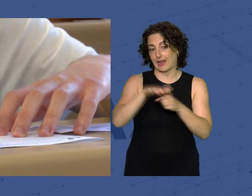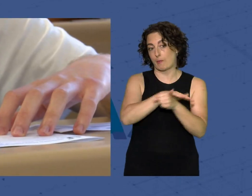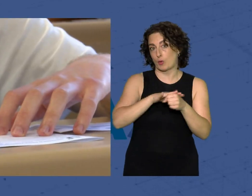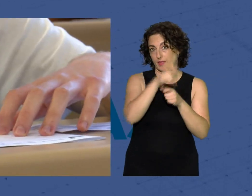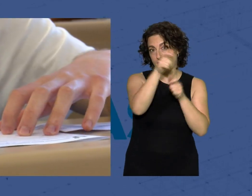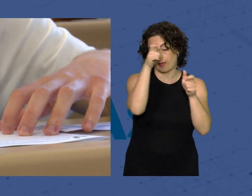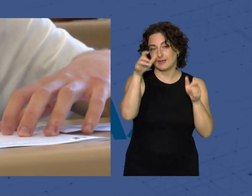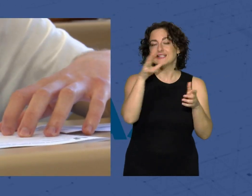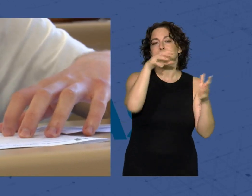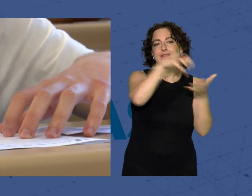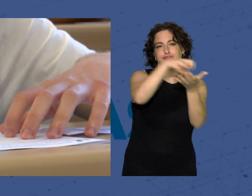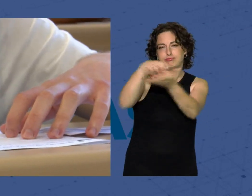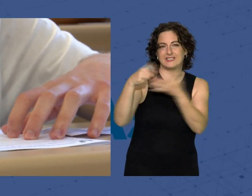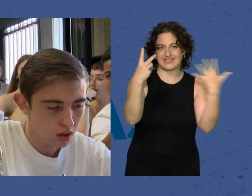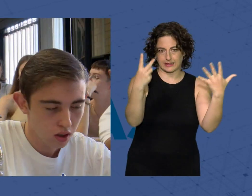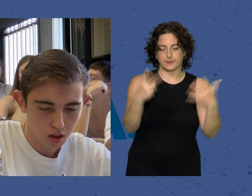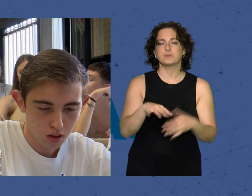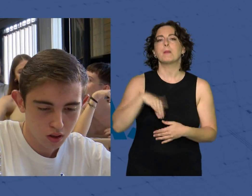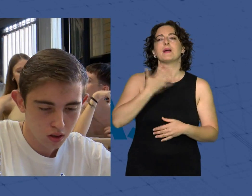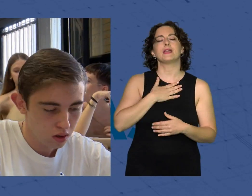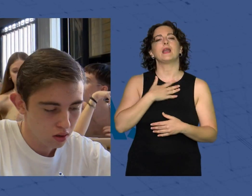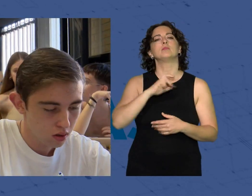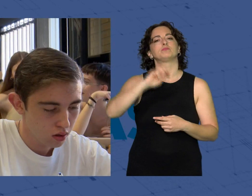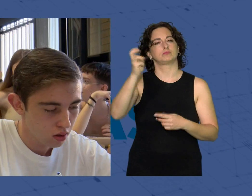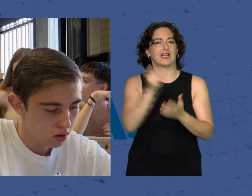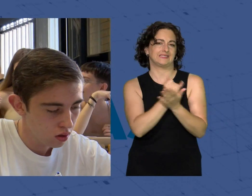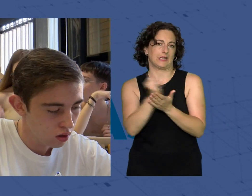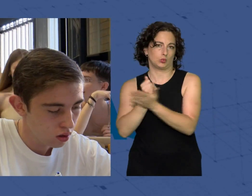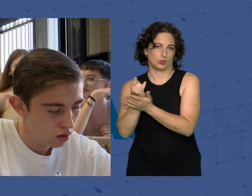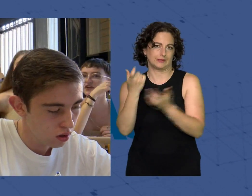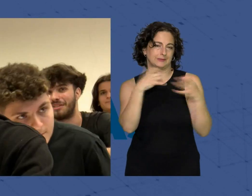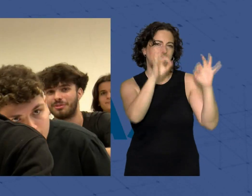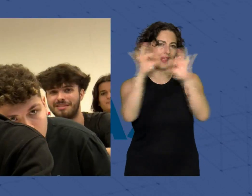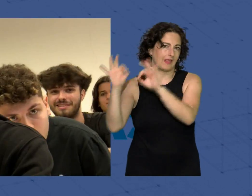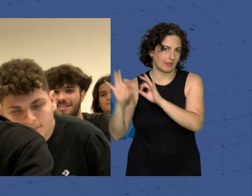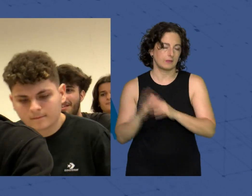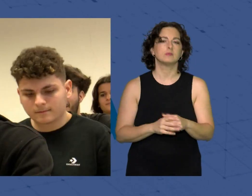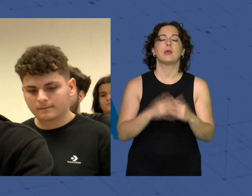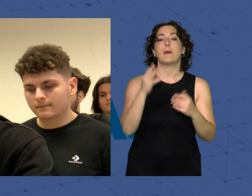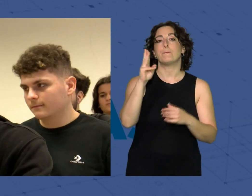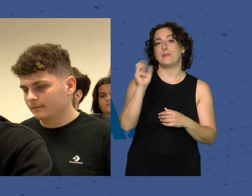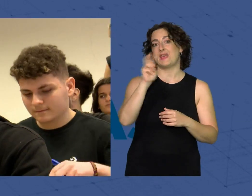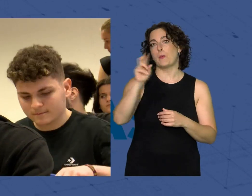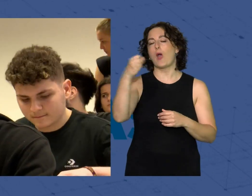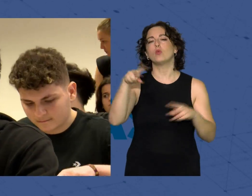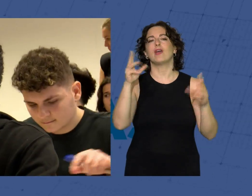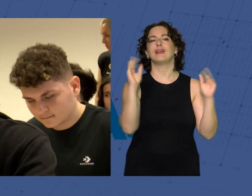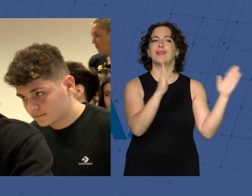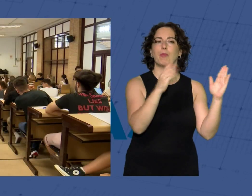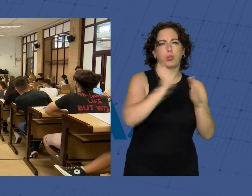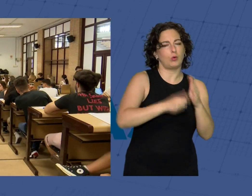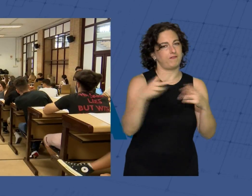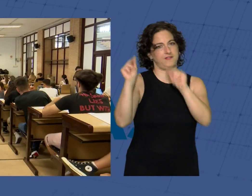repartidos en siete sedes. Mañana se enfrentarán a más asignaturas de cada especialidad. La PEBAU es el final de una etapa dura